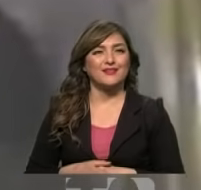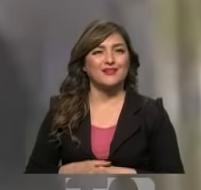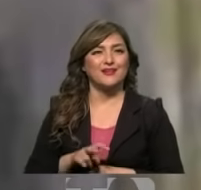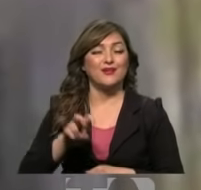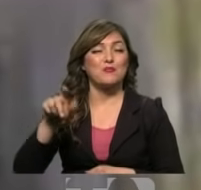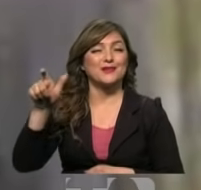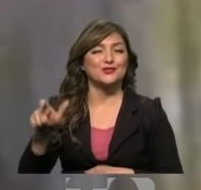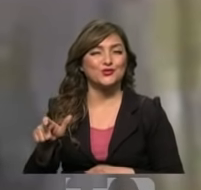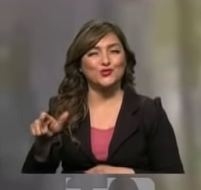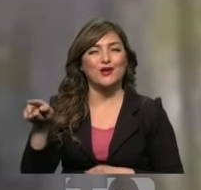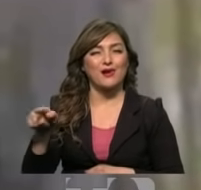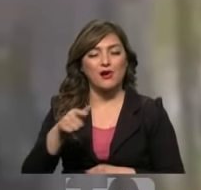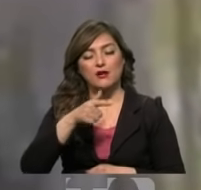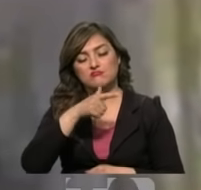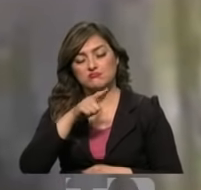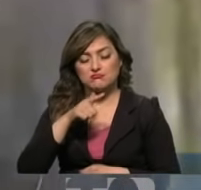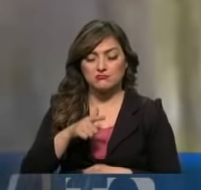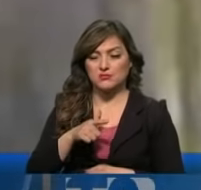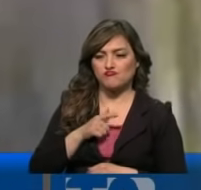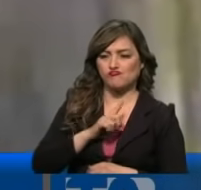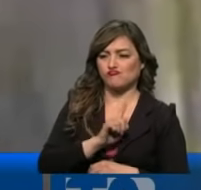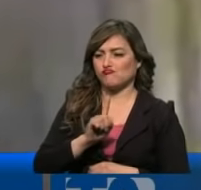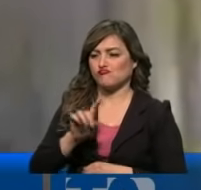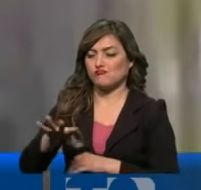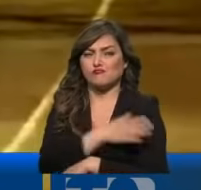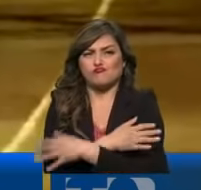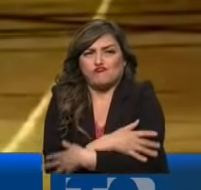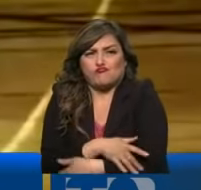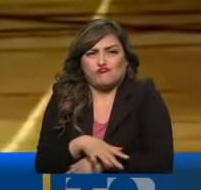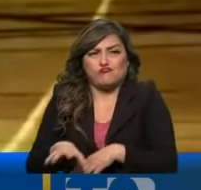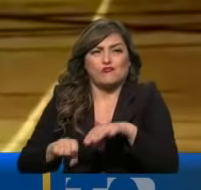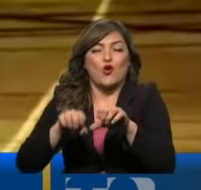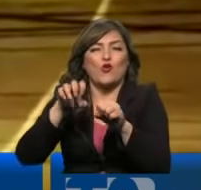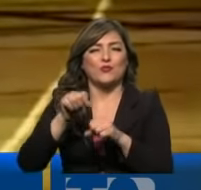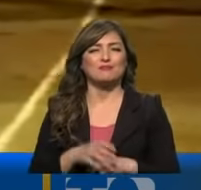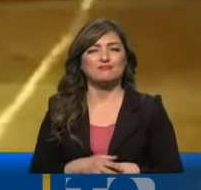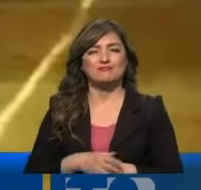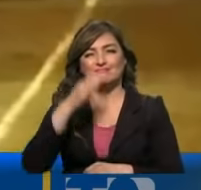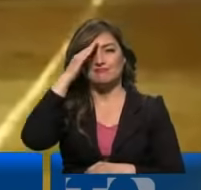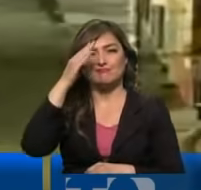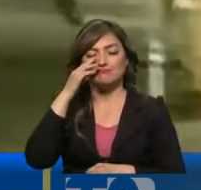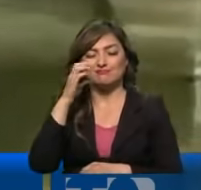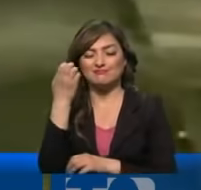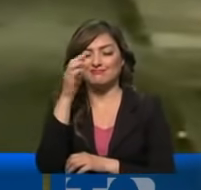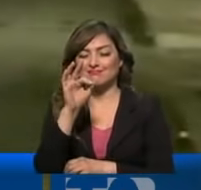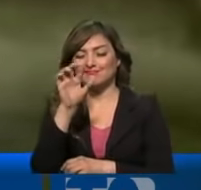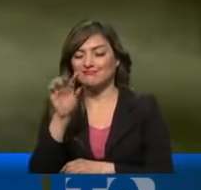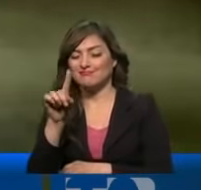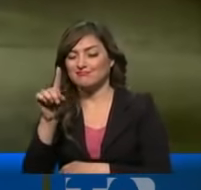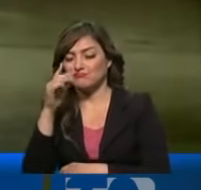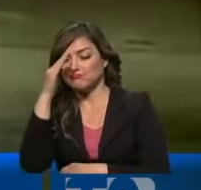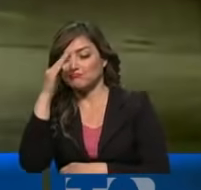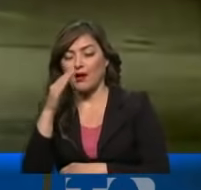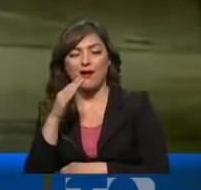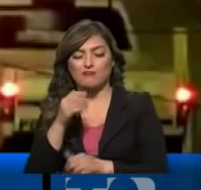a personas que se encontraban en estado etílico y desde el sistema de biovigilancia se captó este hecho y los agentes